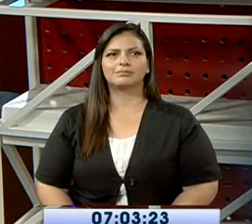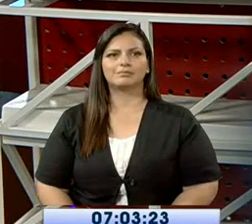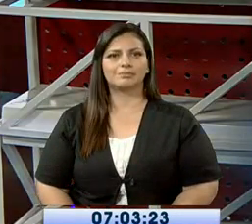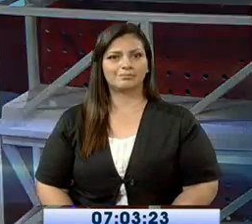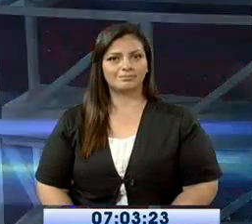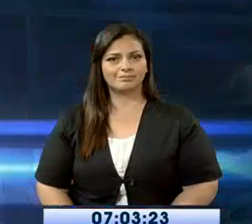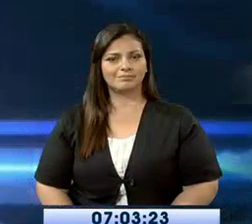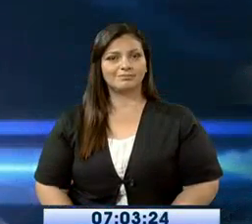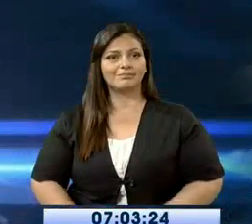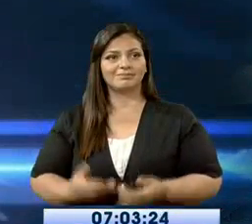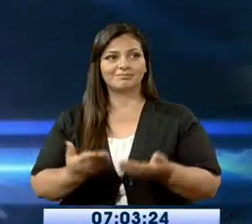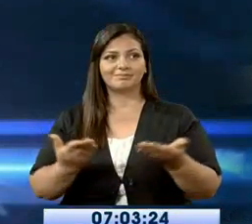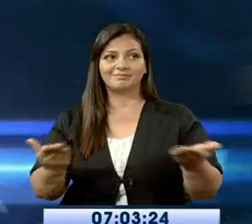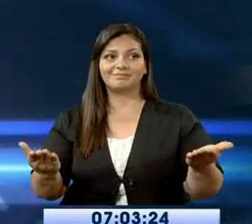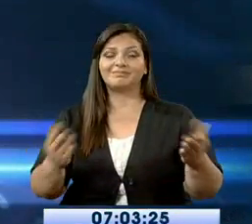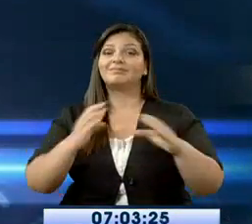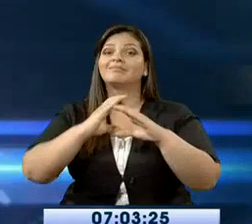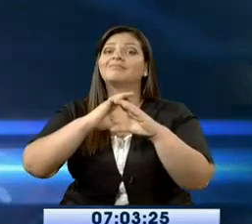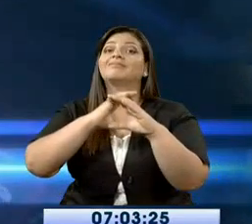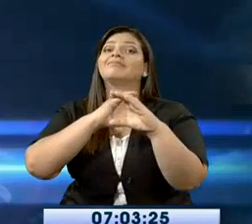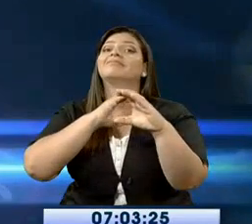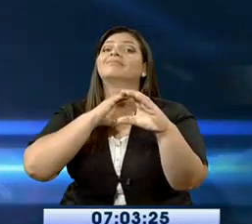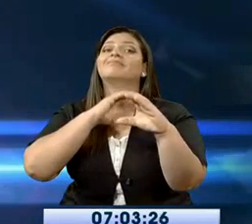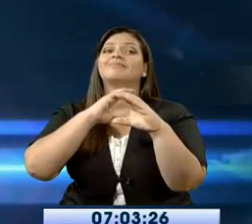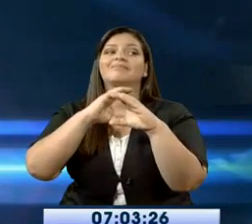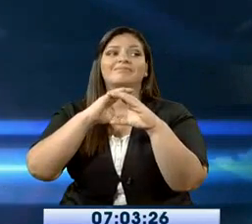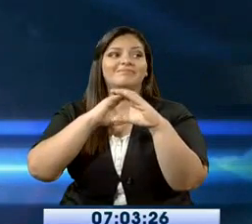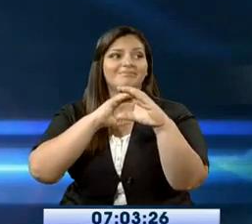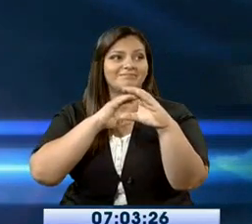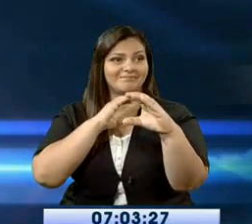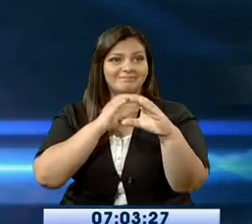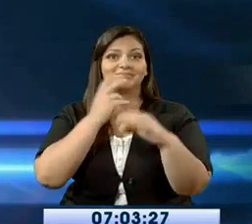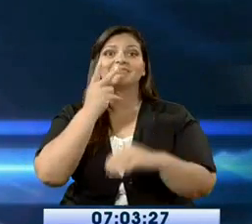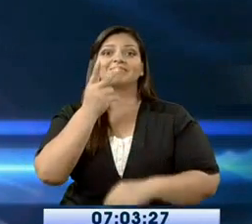los conductores de las unidades de transporte público